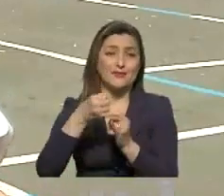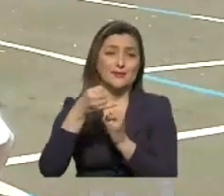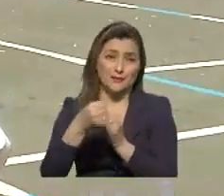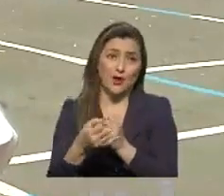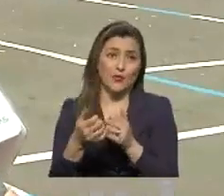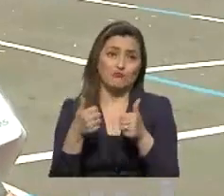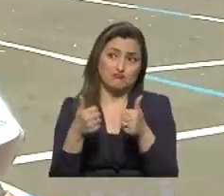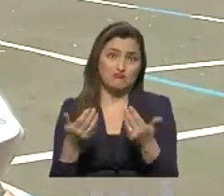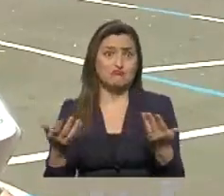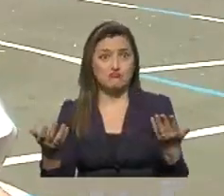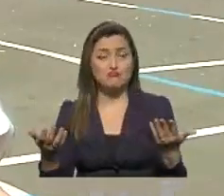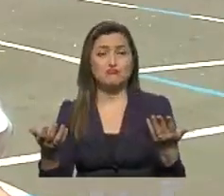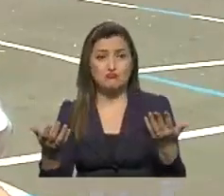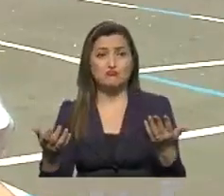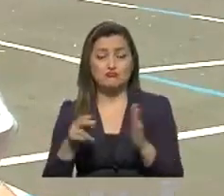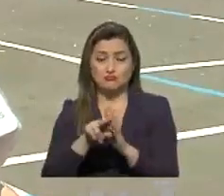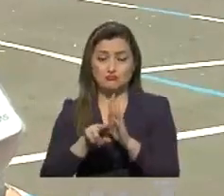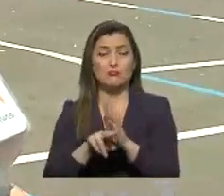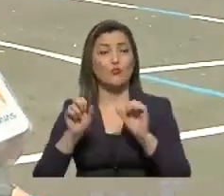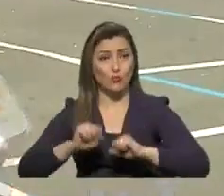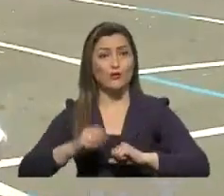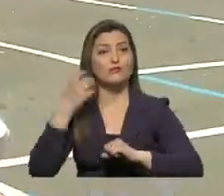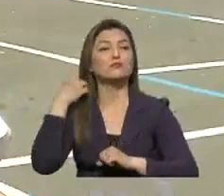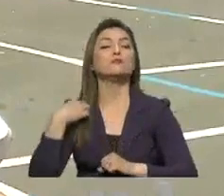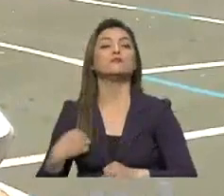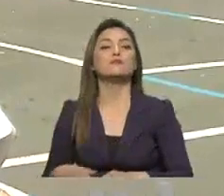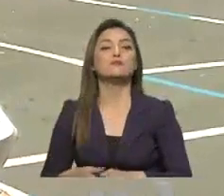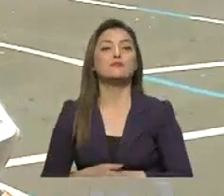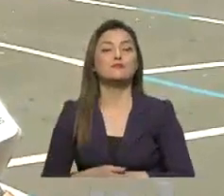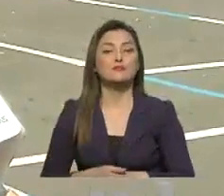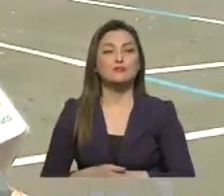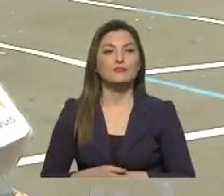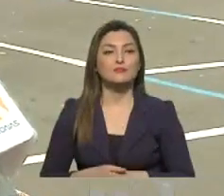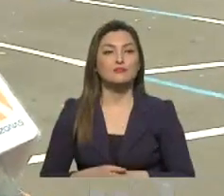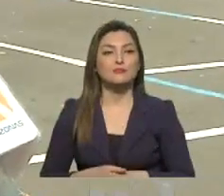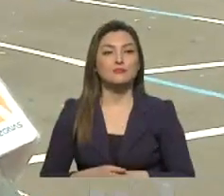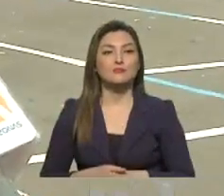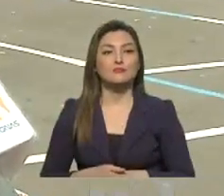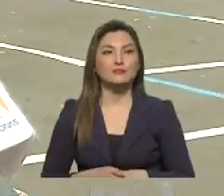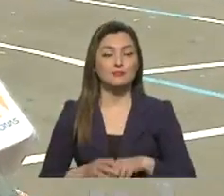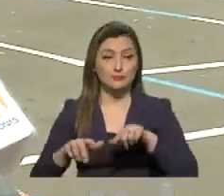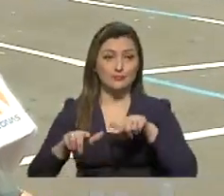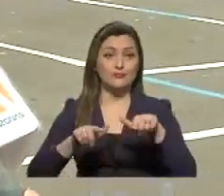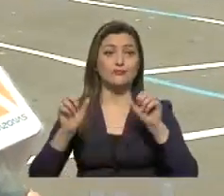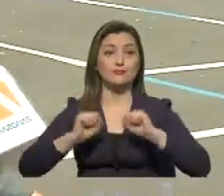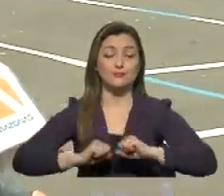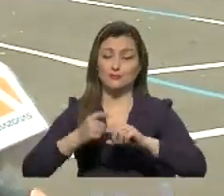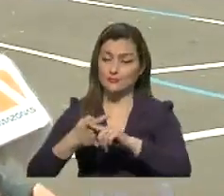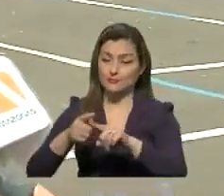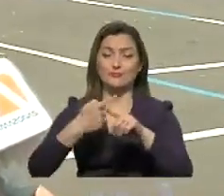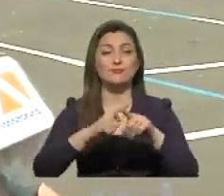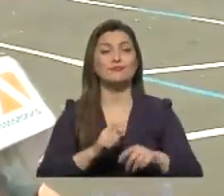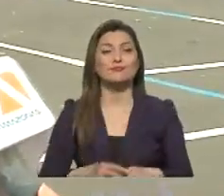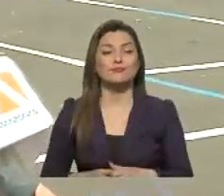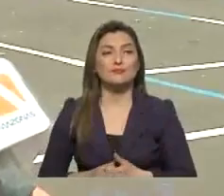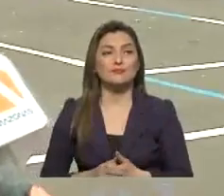lo cual establece o está establecido dentro de la norma, se puede dar. Entonces, se va a identificar que estos espacios sean distintos para